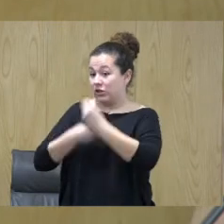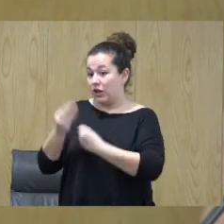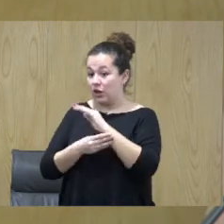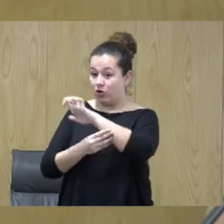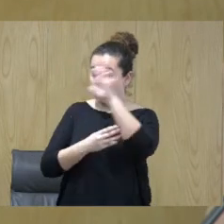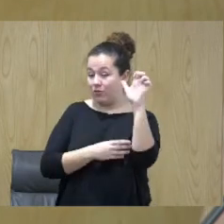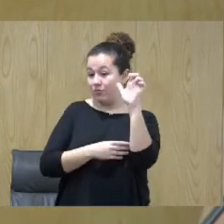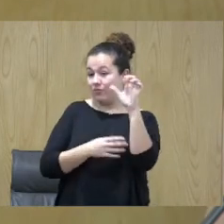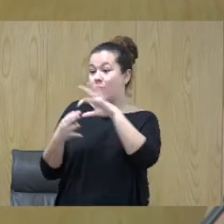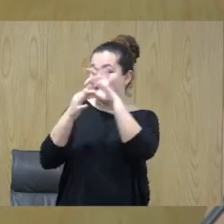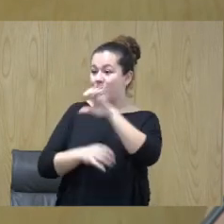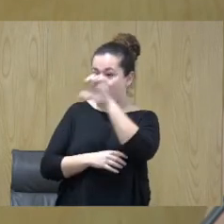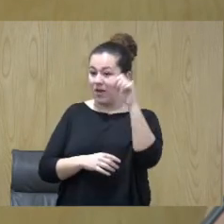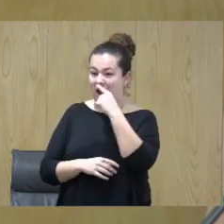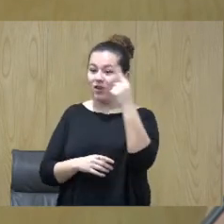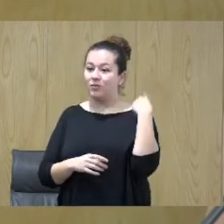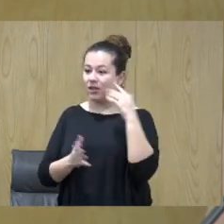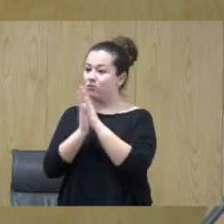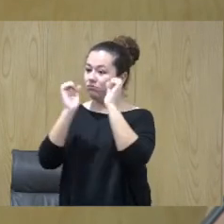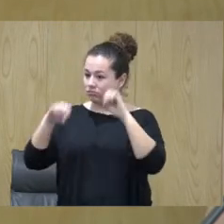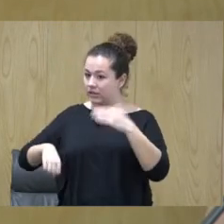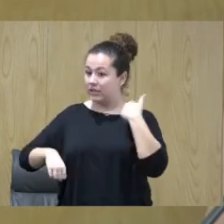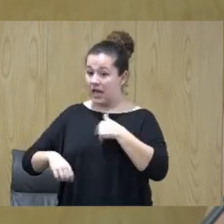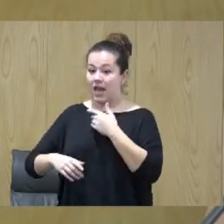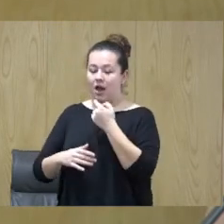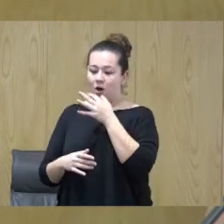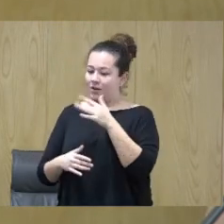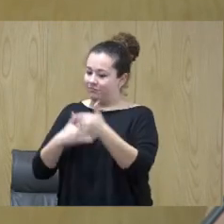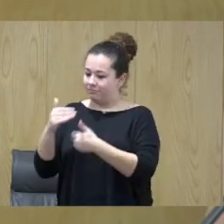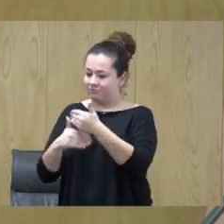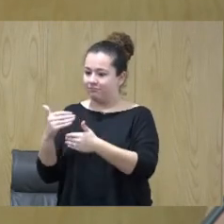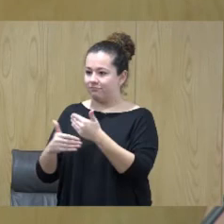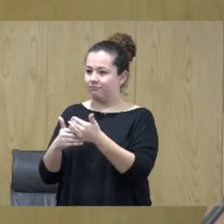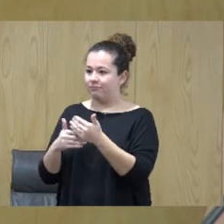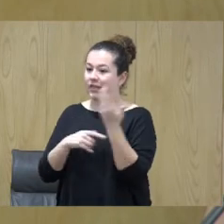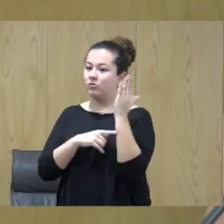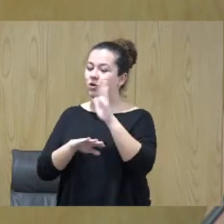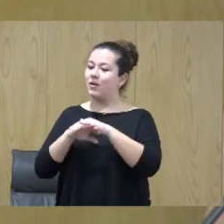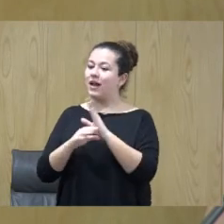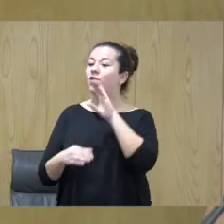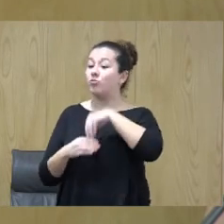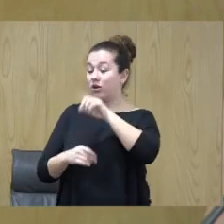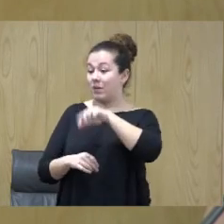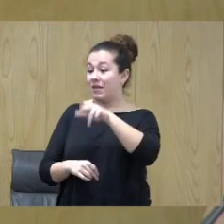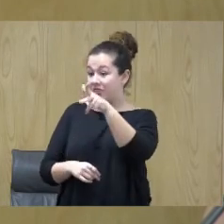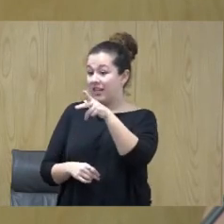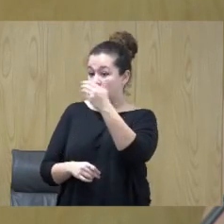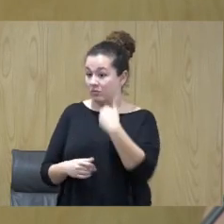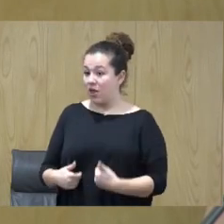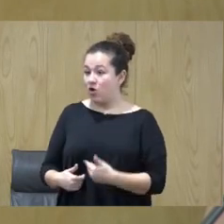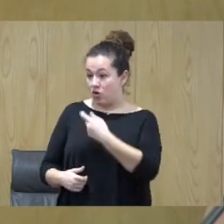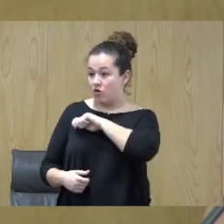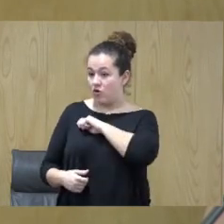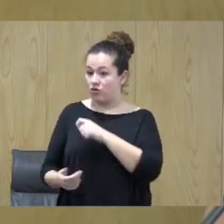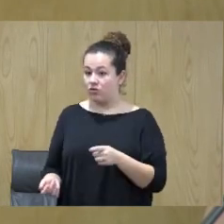el año pasado y está en trámite de transposición para incorporarlo también al derecho español, para que no existan